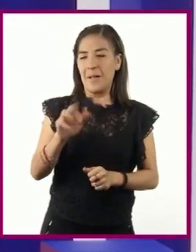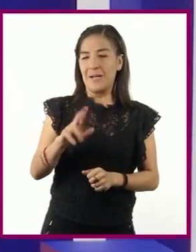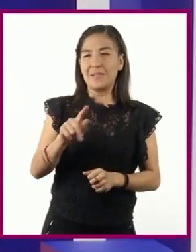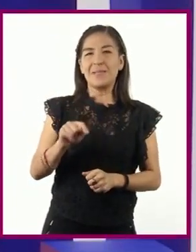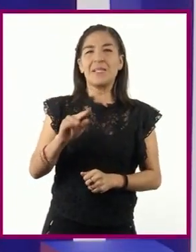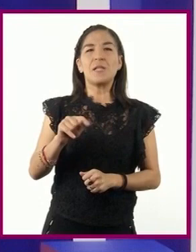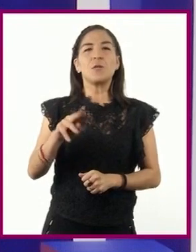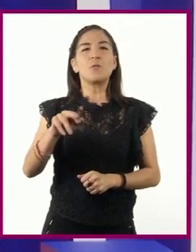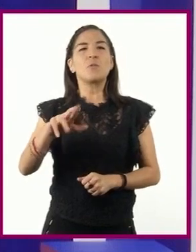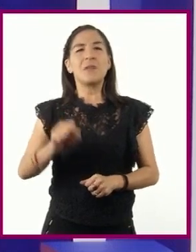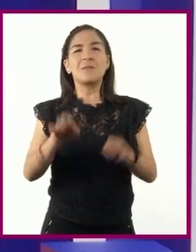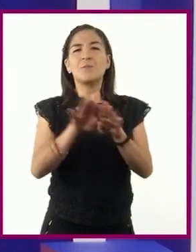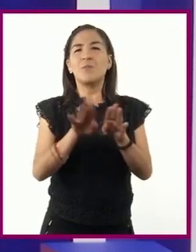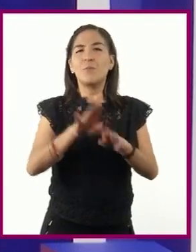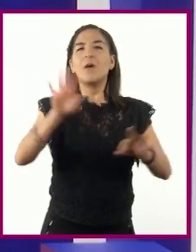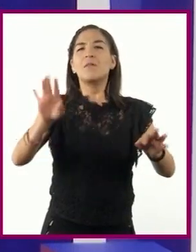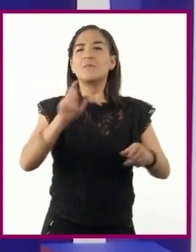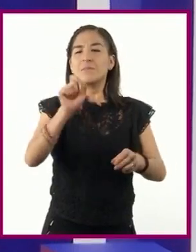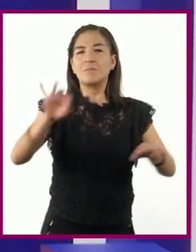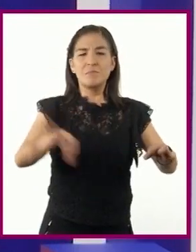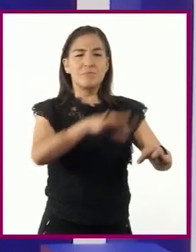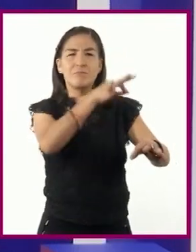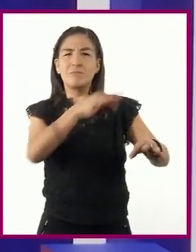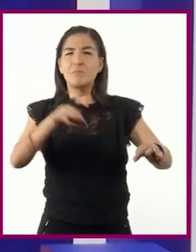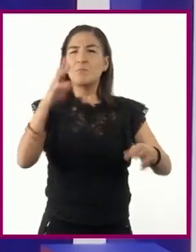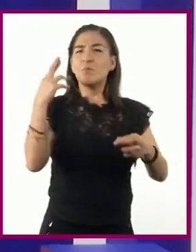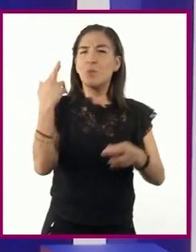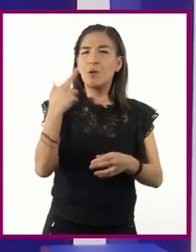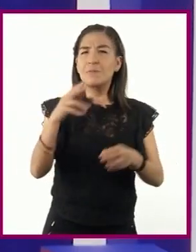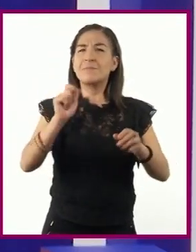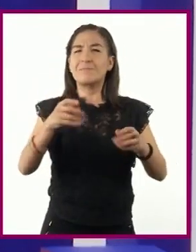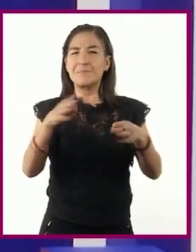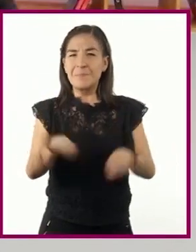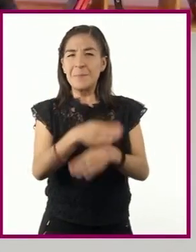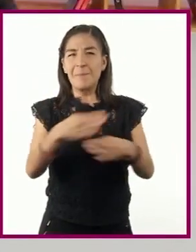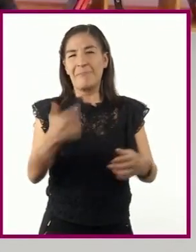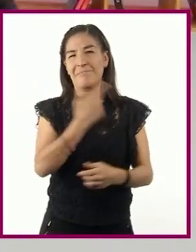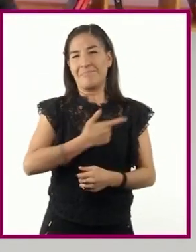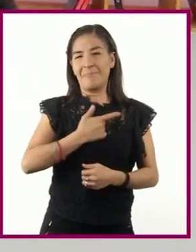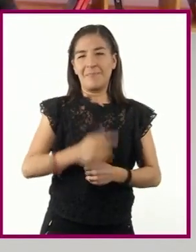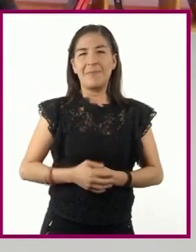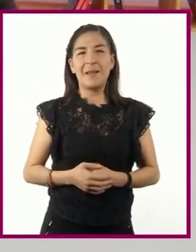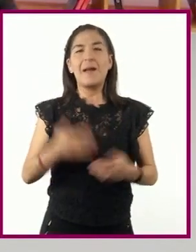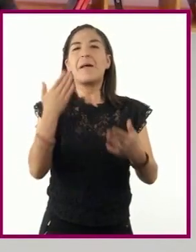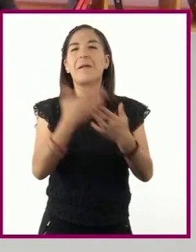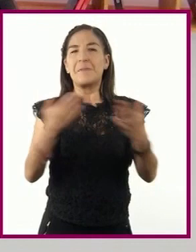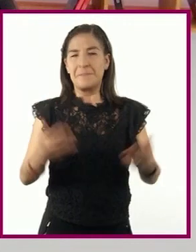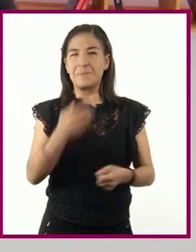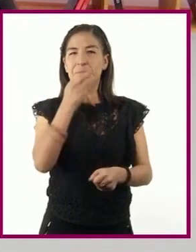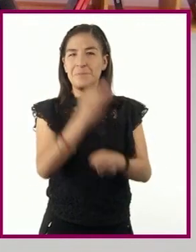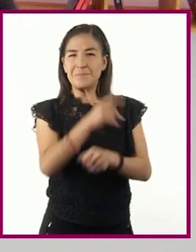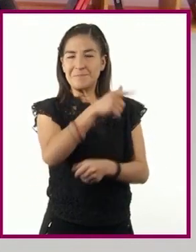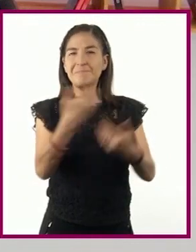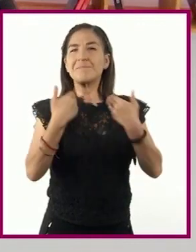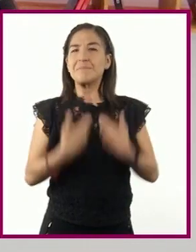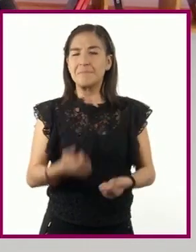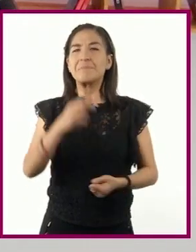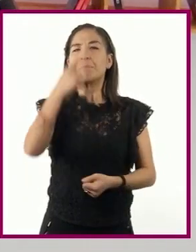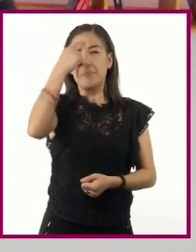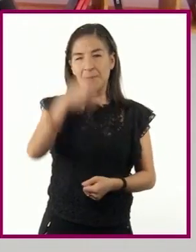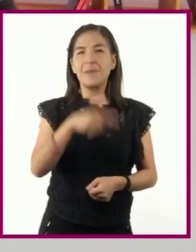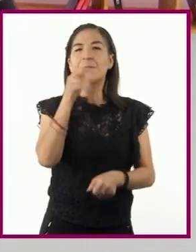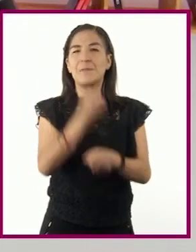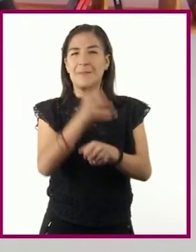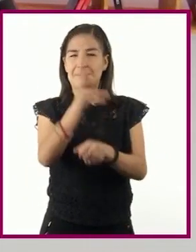notas que los músicos deben de interpretar a su manera. Ahora bien, para entenderlo mejor, les